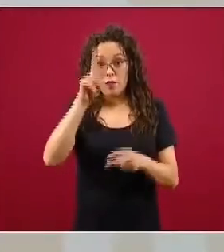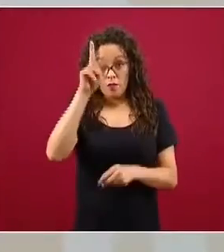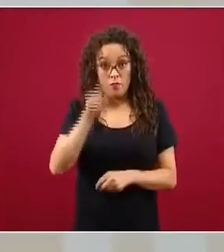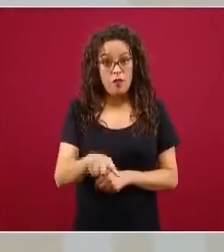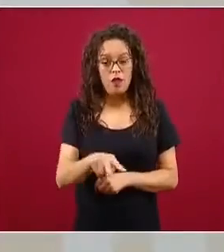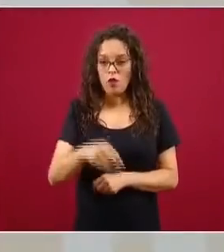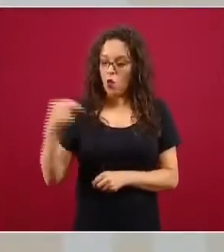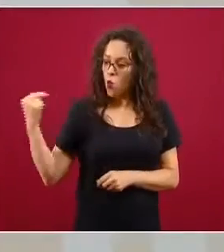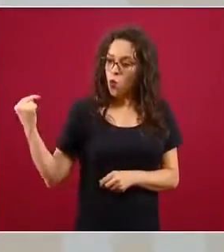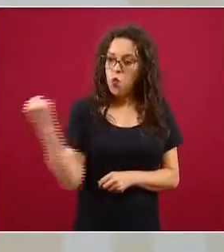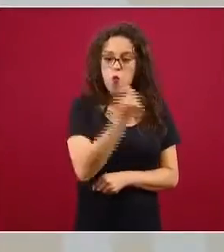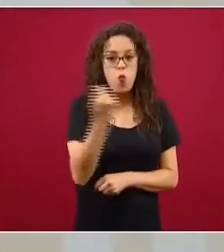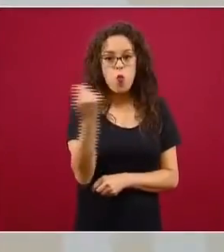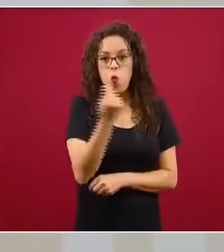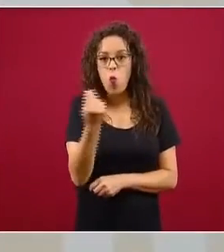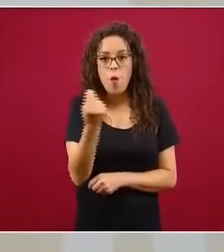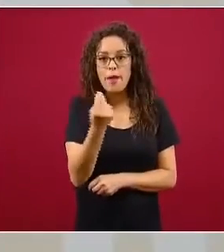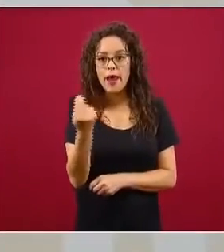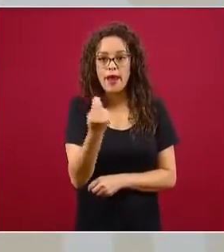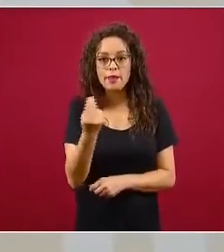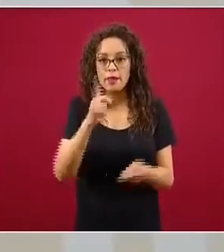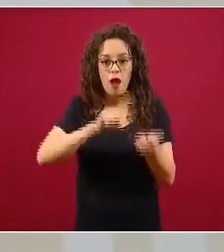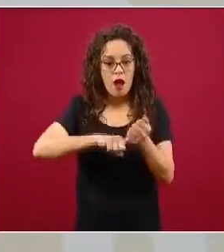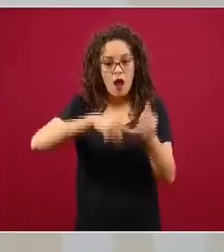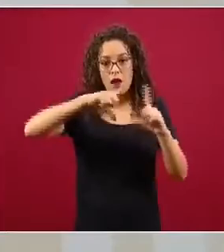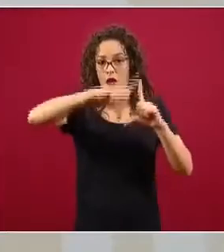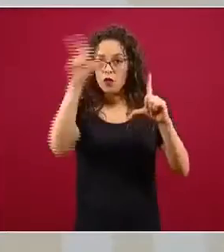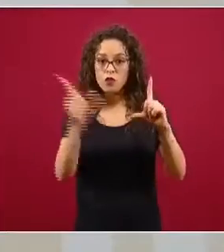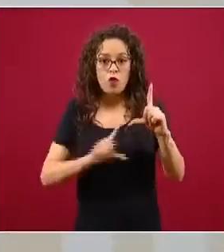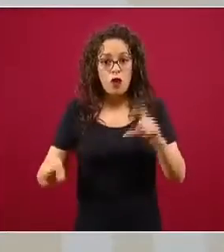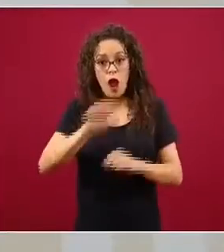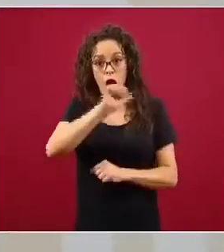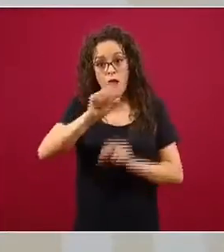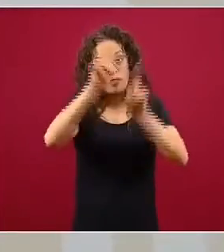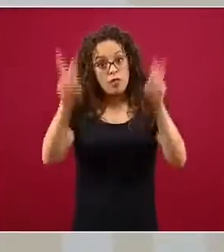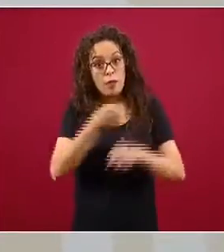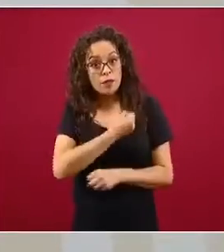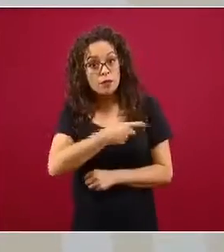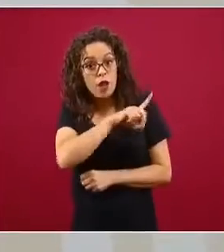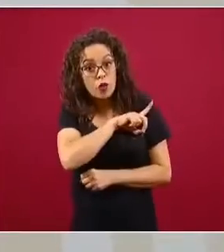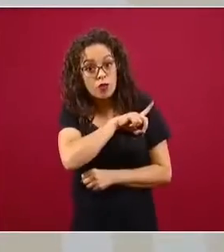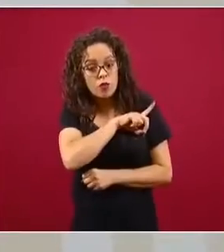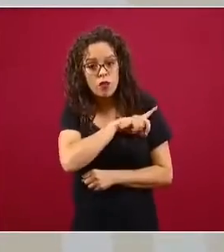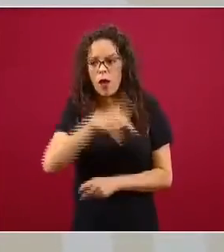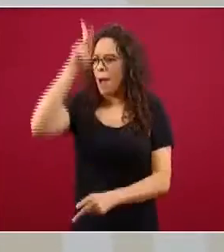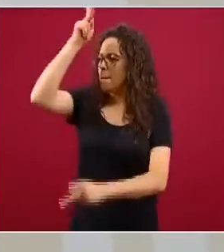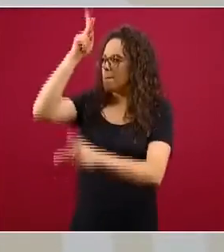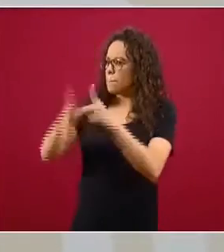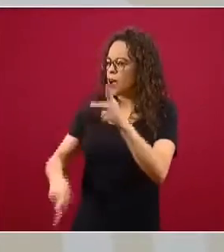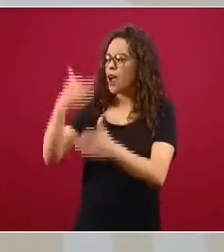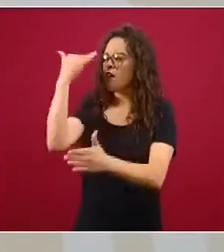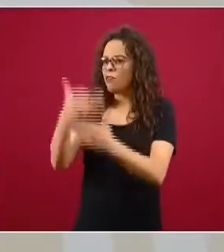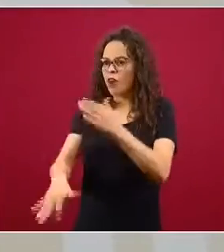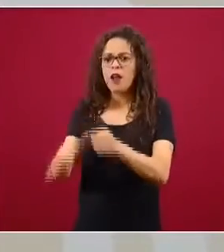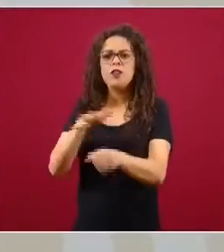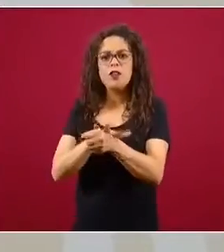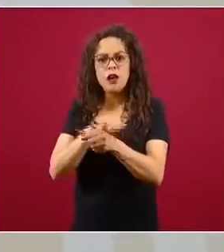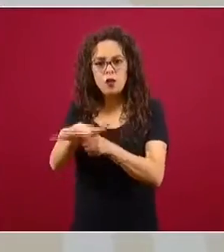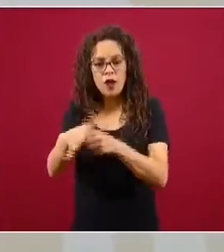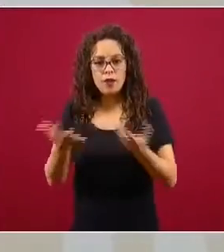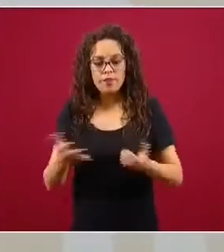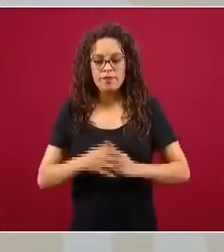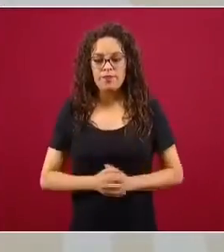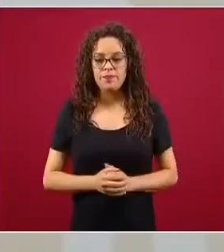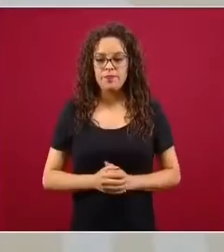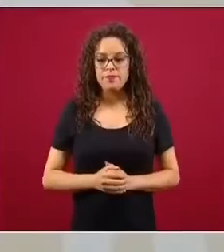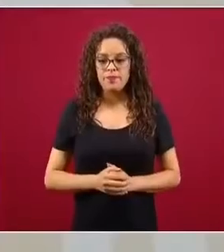salud. Desde luego, lo que quedó pendiente es los elementos de respuesta